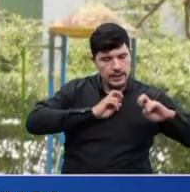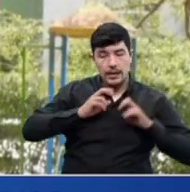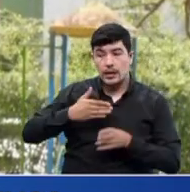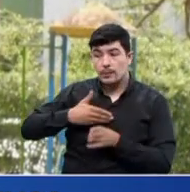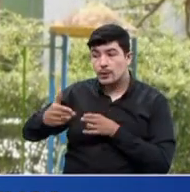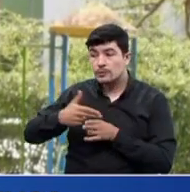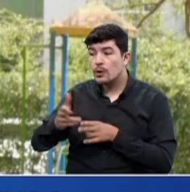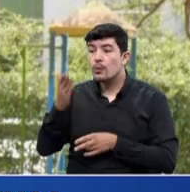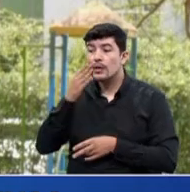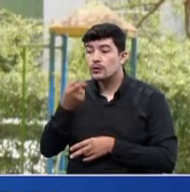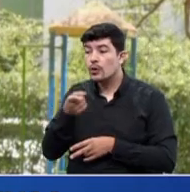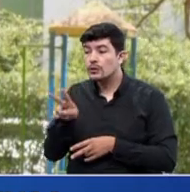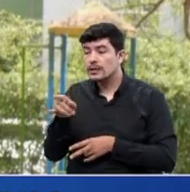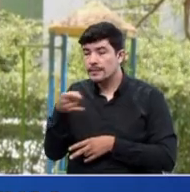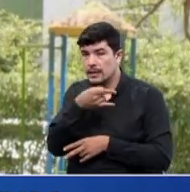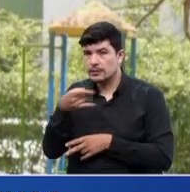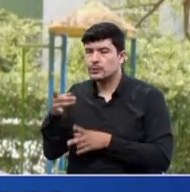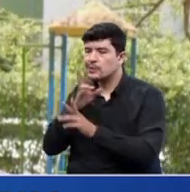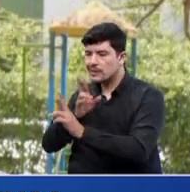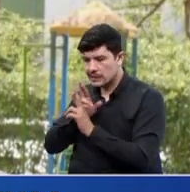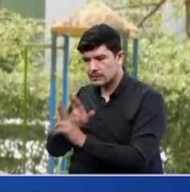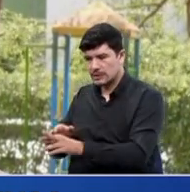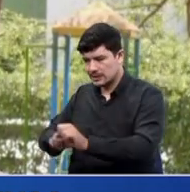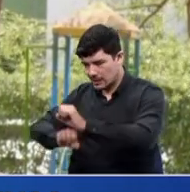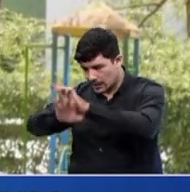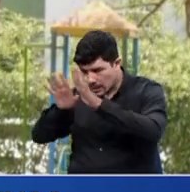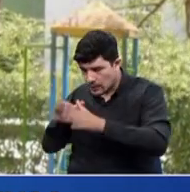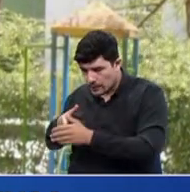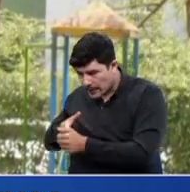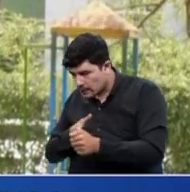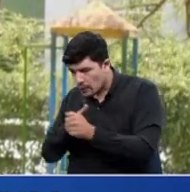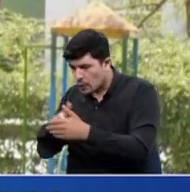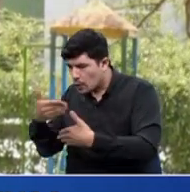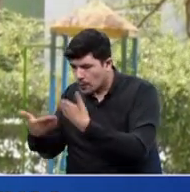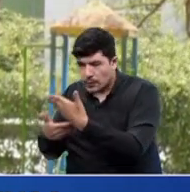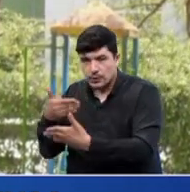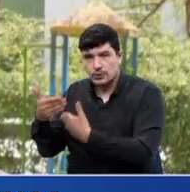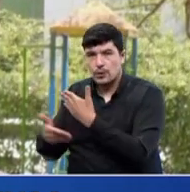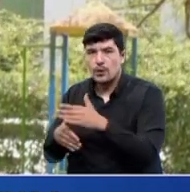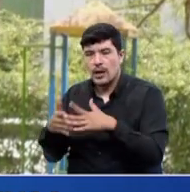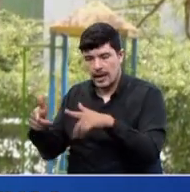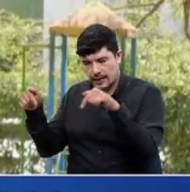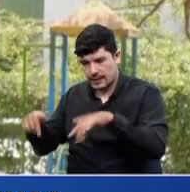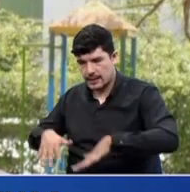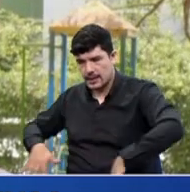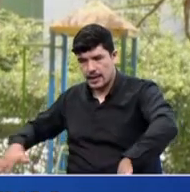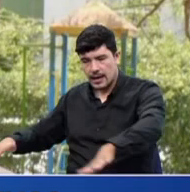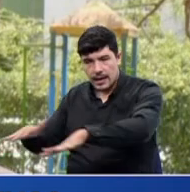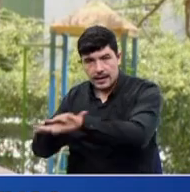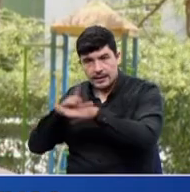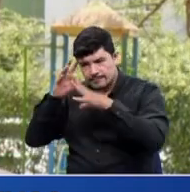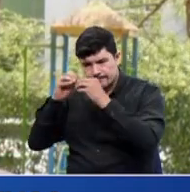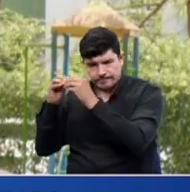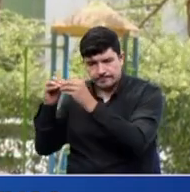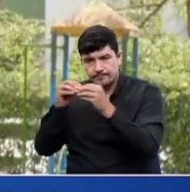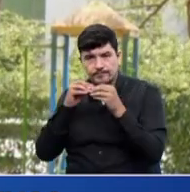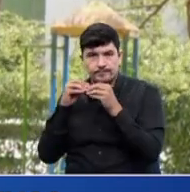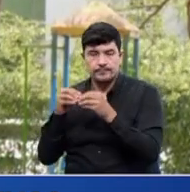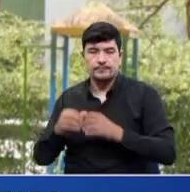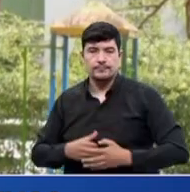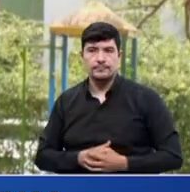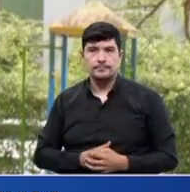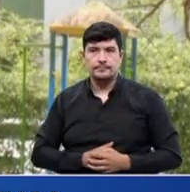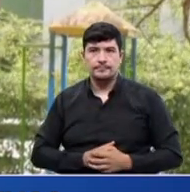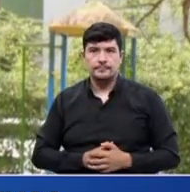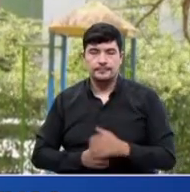uno, repito, el de una propuesta de acuerdo y dos, el de la metodología que hemos venido trabajando para ponernos de acuerdo en el desarrollo propio de la